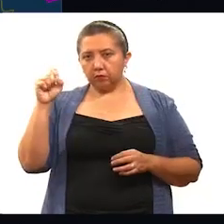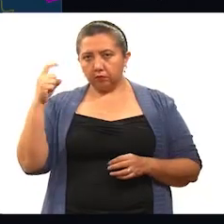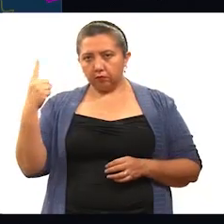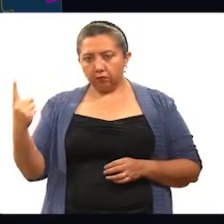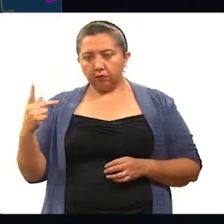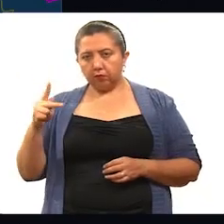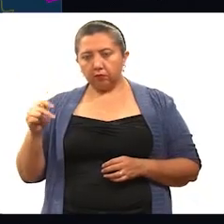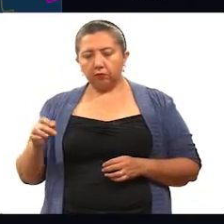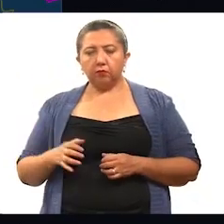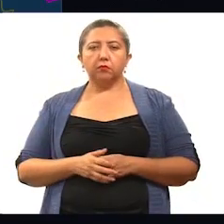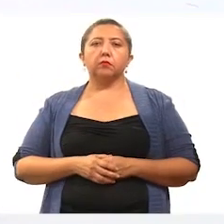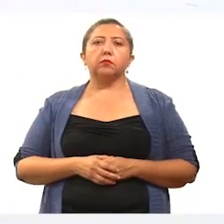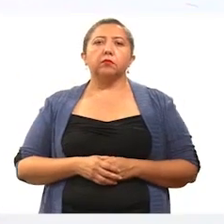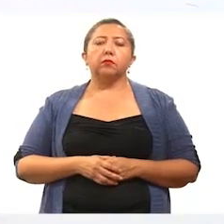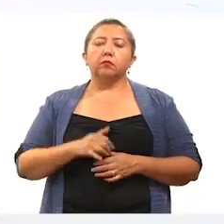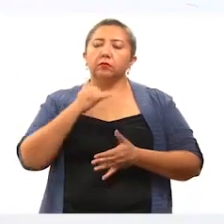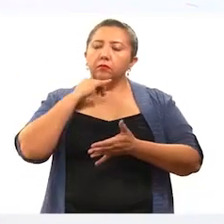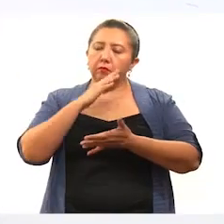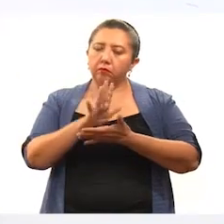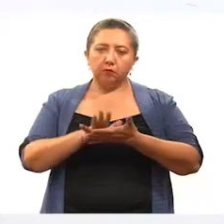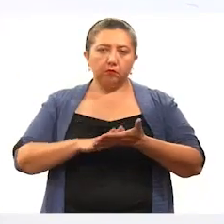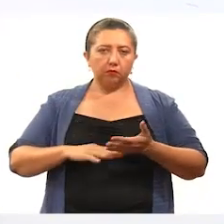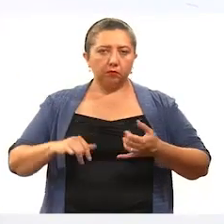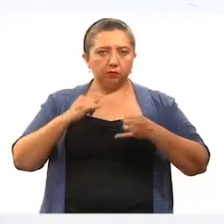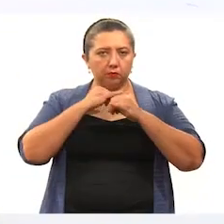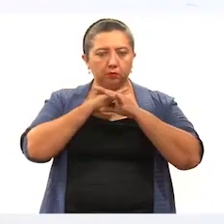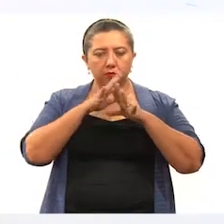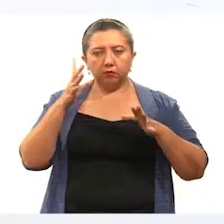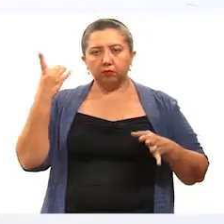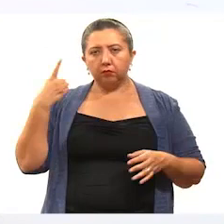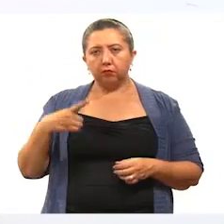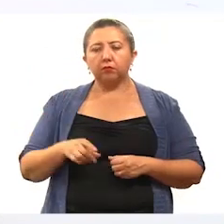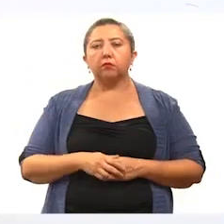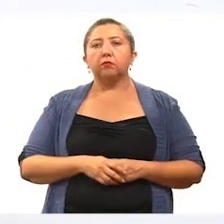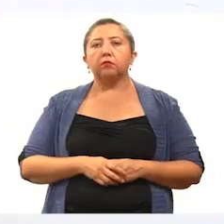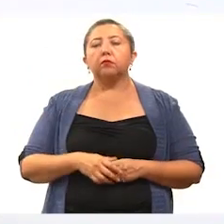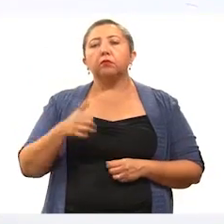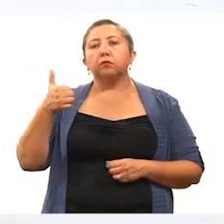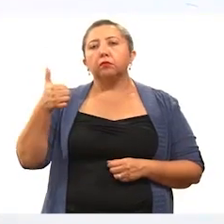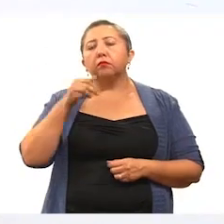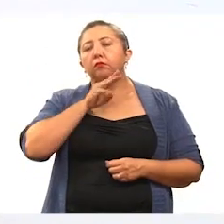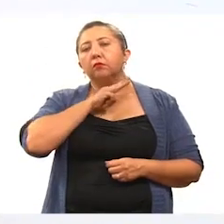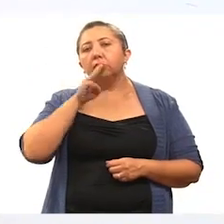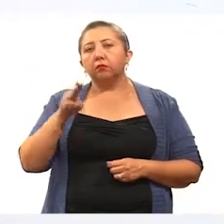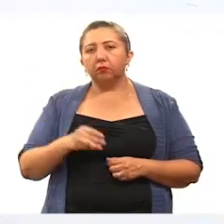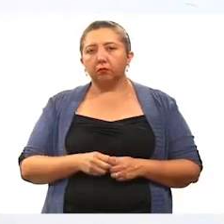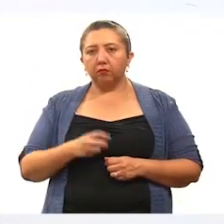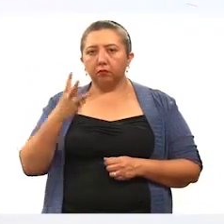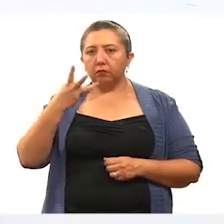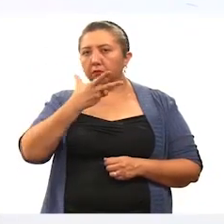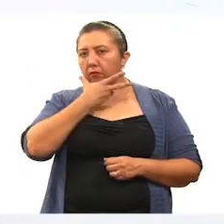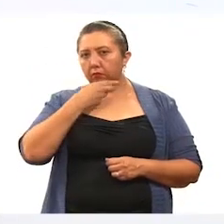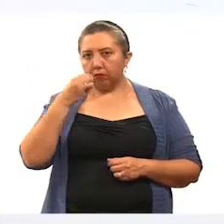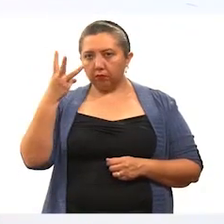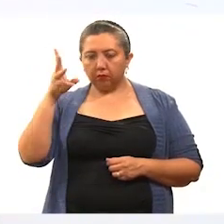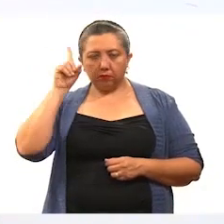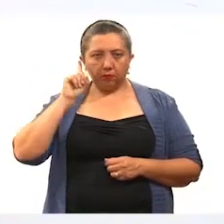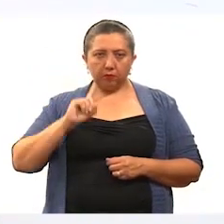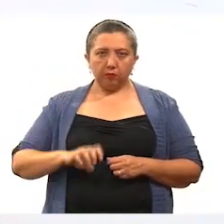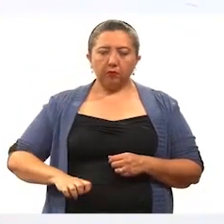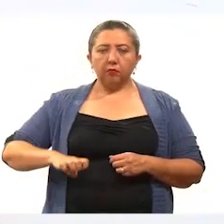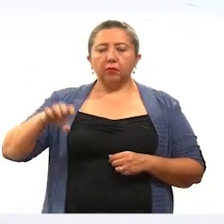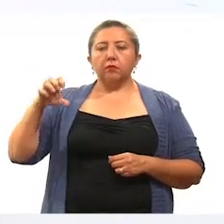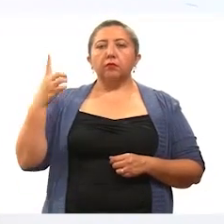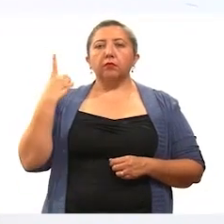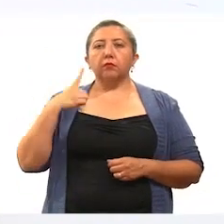16.321 en la zona poniente. Lamentablemente en este parte médico informamos de 6 fallecimientos, 3 hombres y 3 mujeres